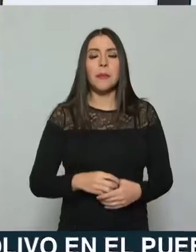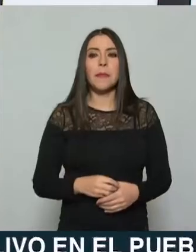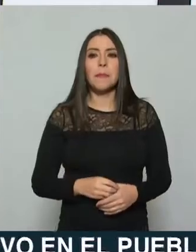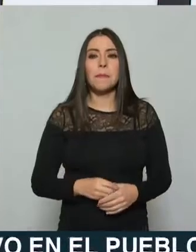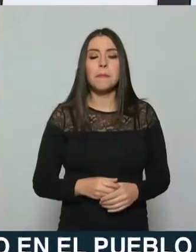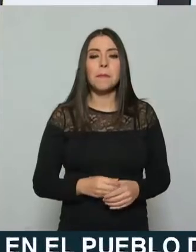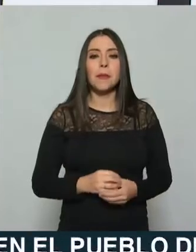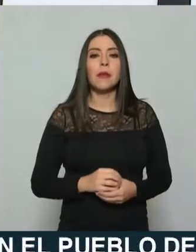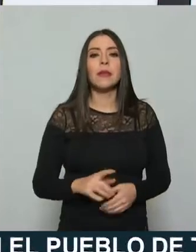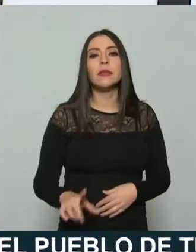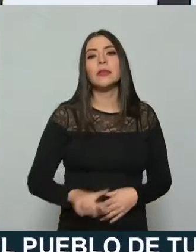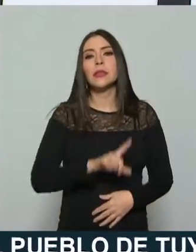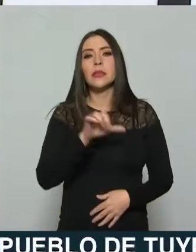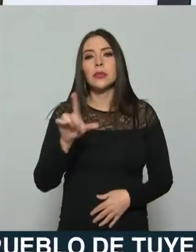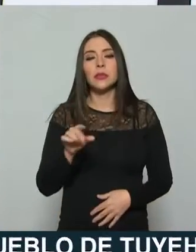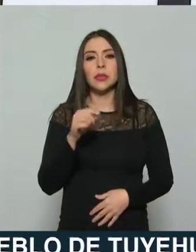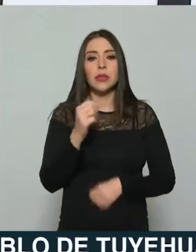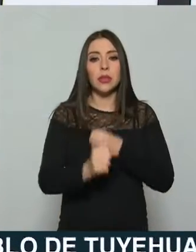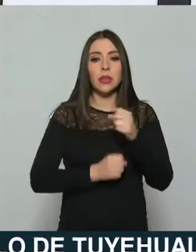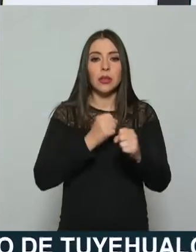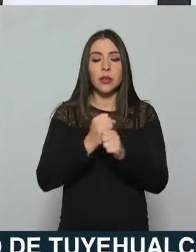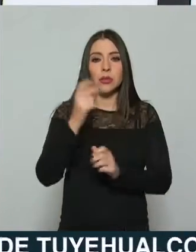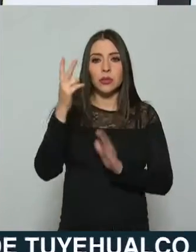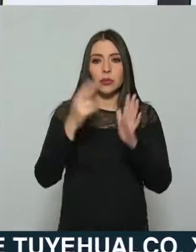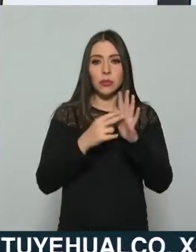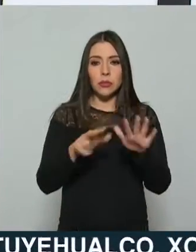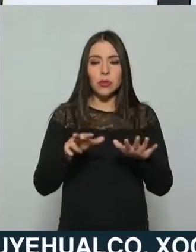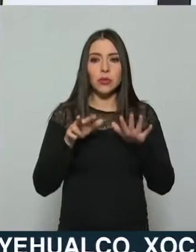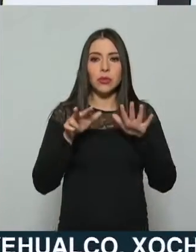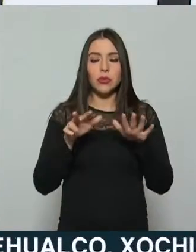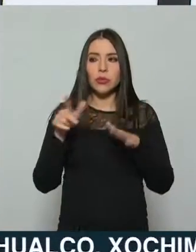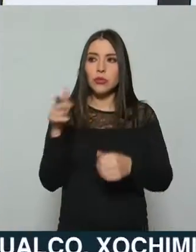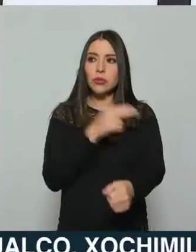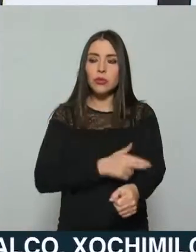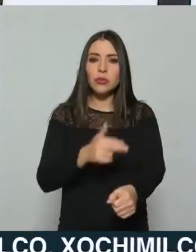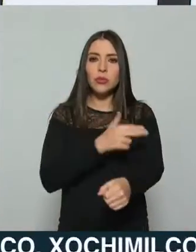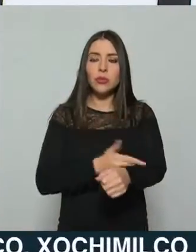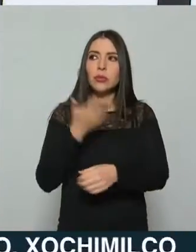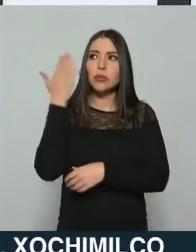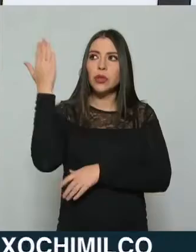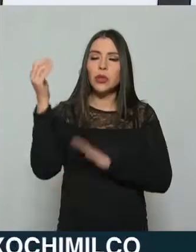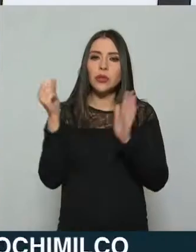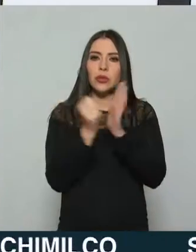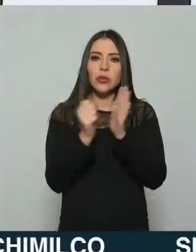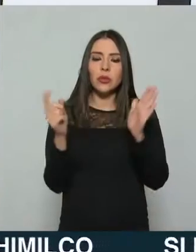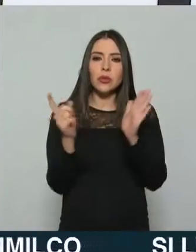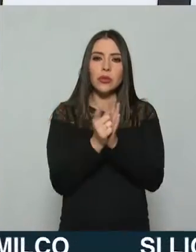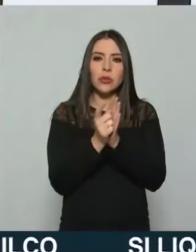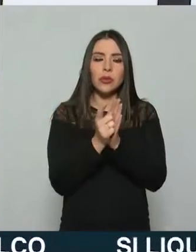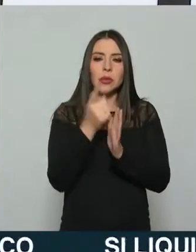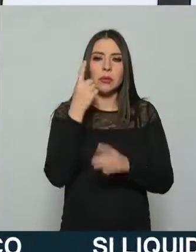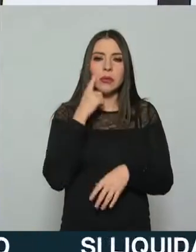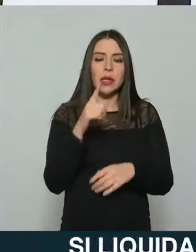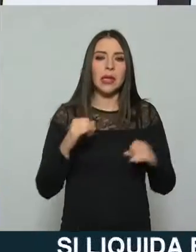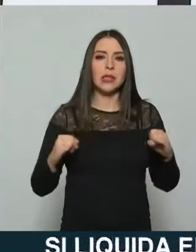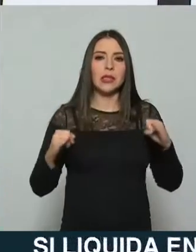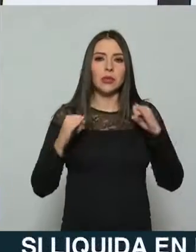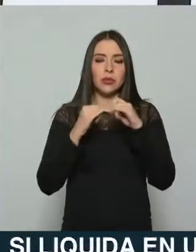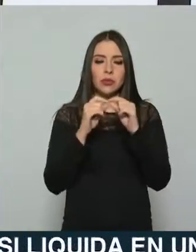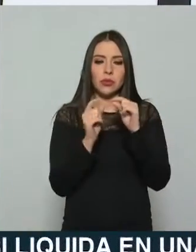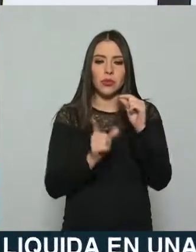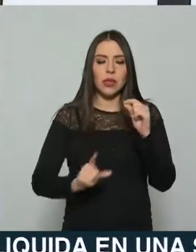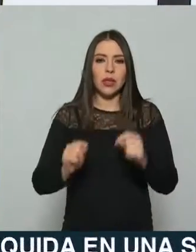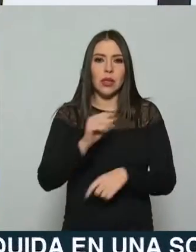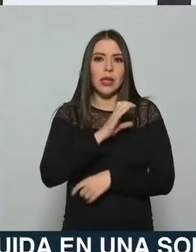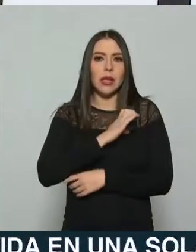Posteriormente, nosotros en el 2018 metimos una solicitud avalada por el Instituto Nacional de Cancerología al